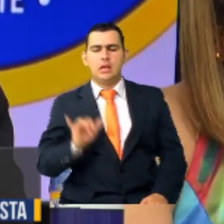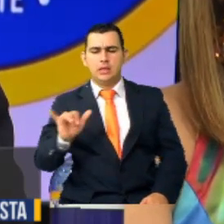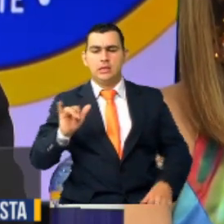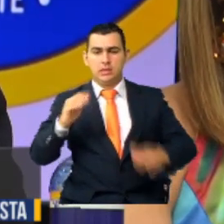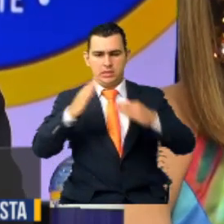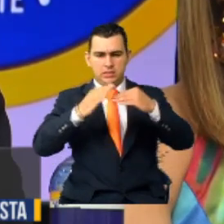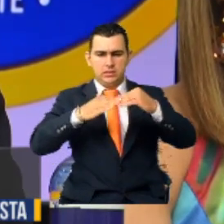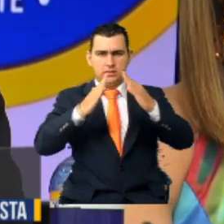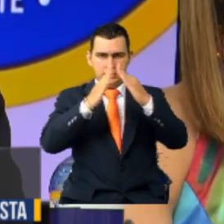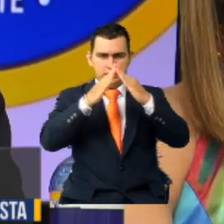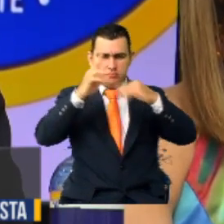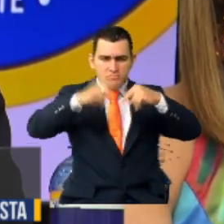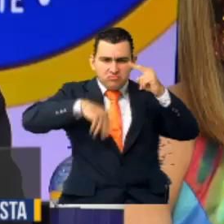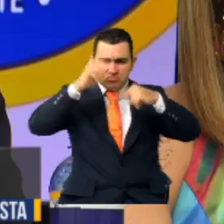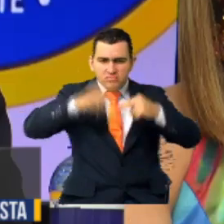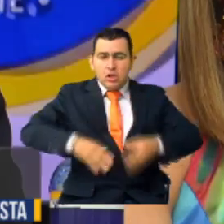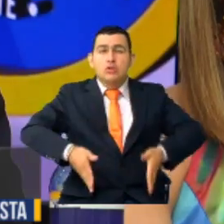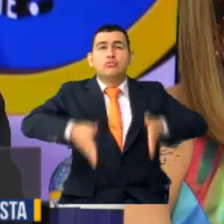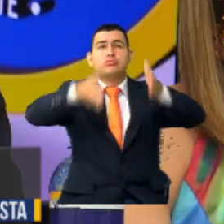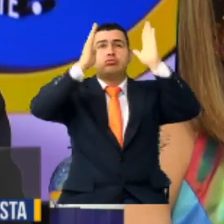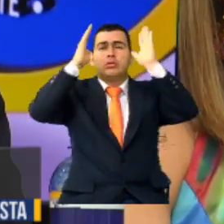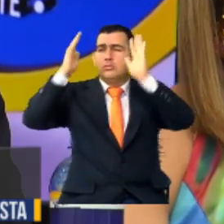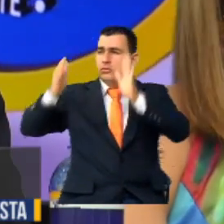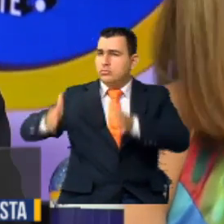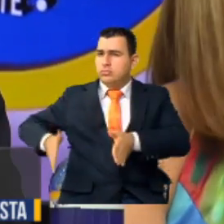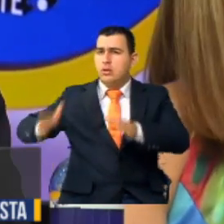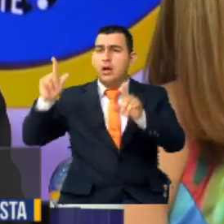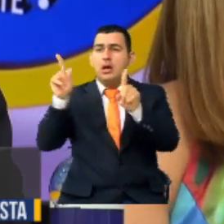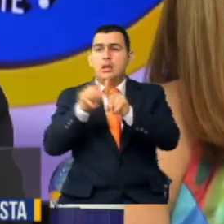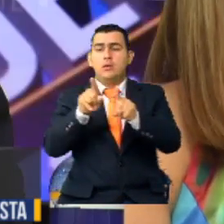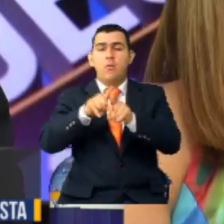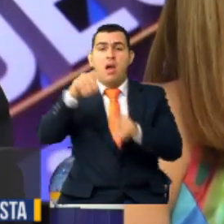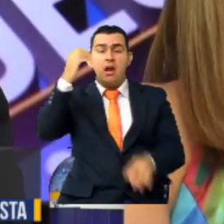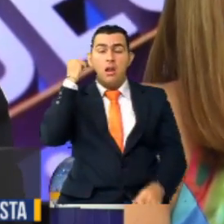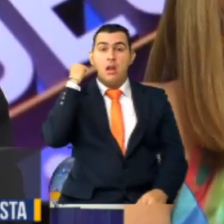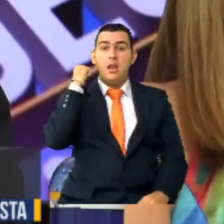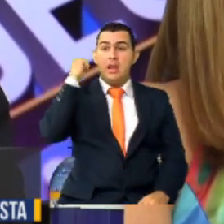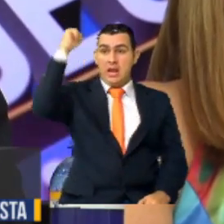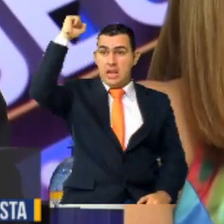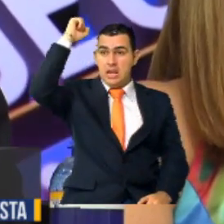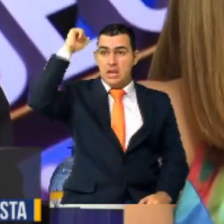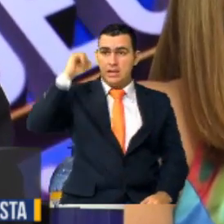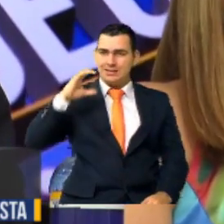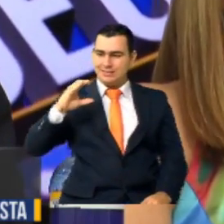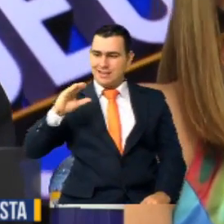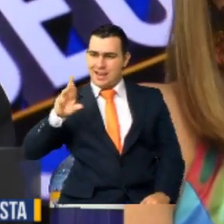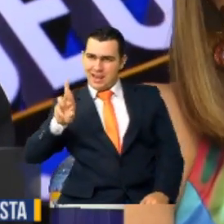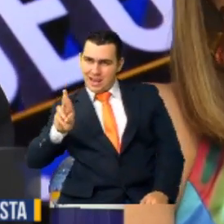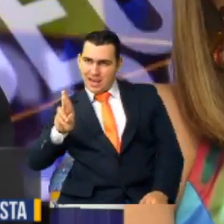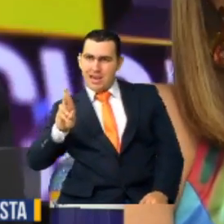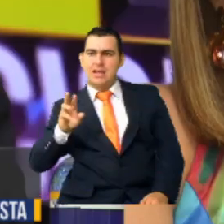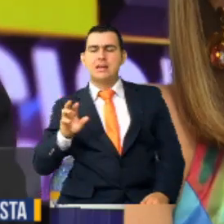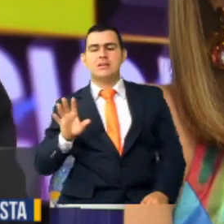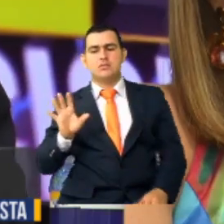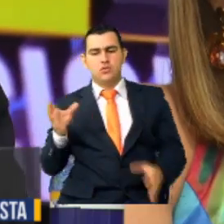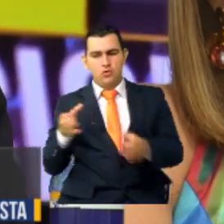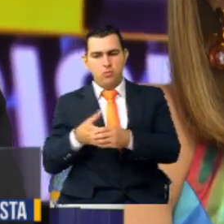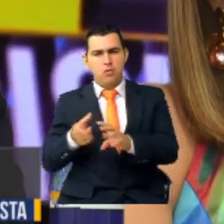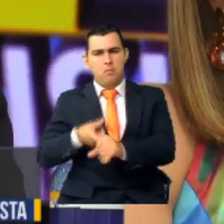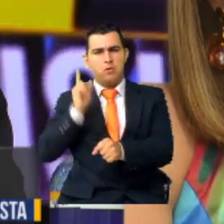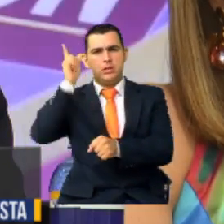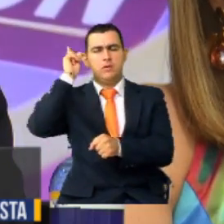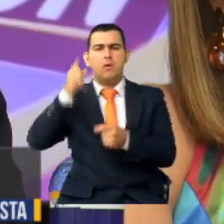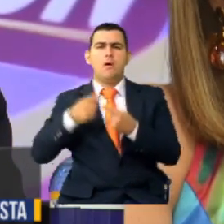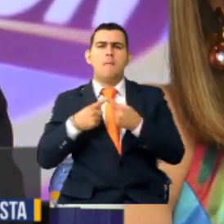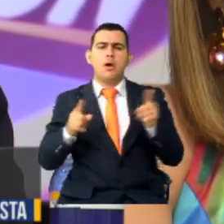pues esgrimieron como un logro que se dio a través incluso del Partido Cambio Radical, la presencia de Bernabé Celis y todo eso. Pero ese